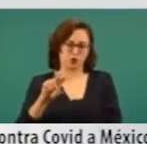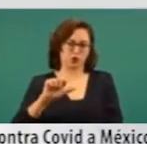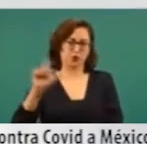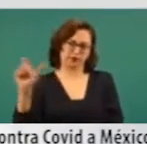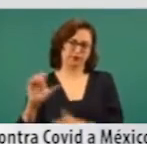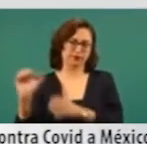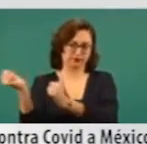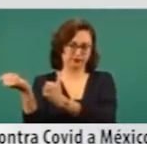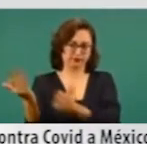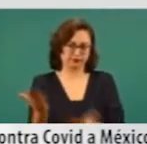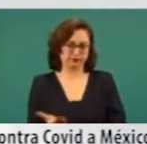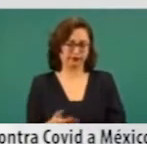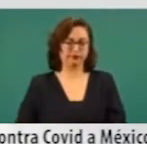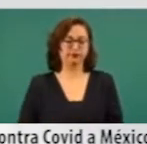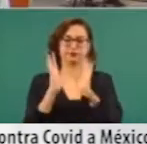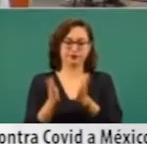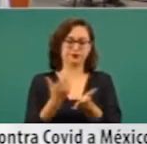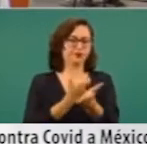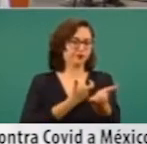abril, serán